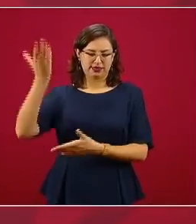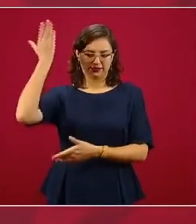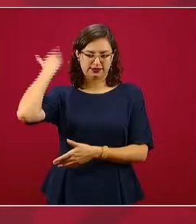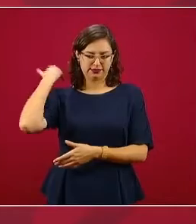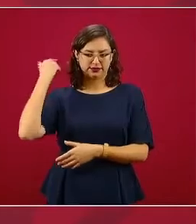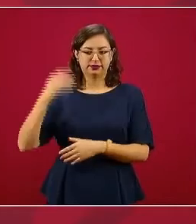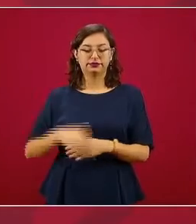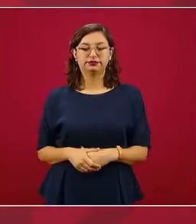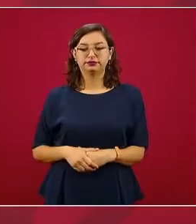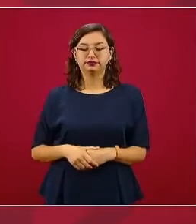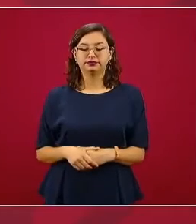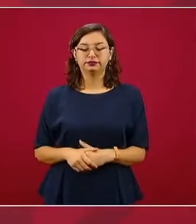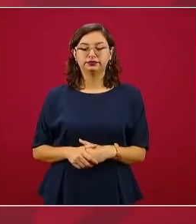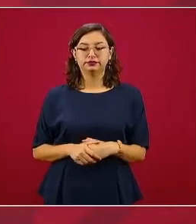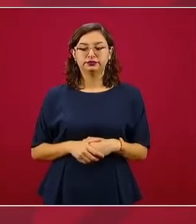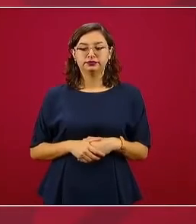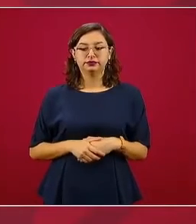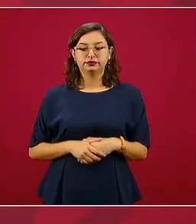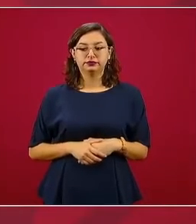Alfaro,